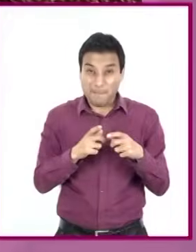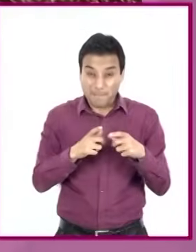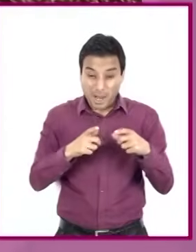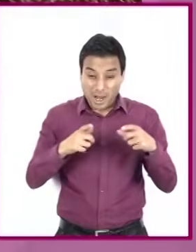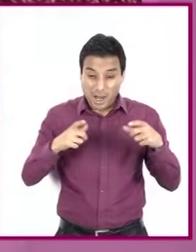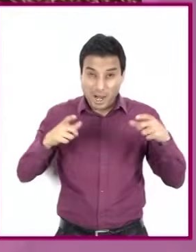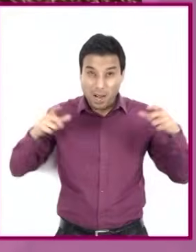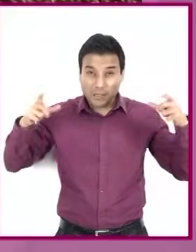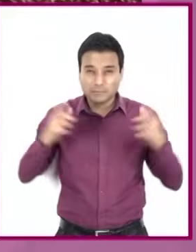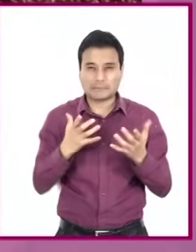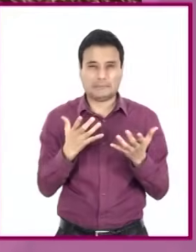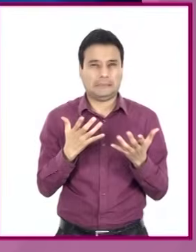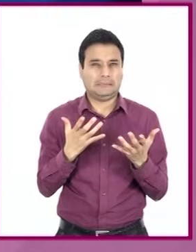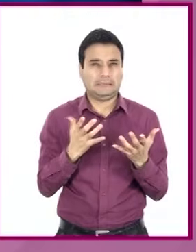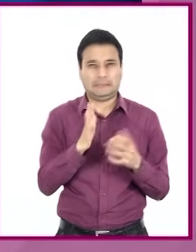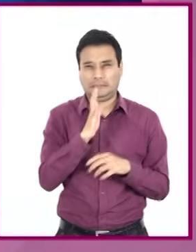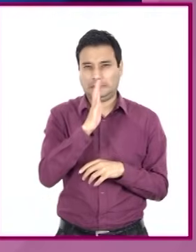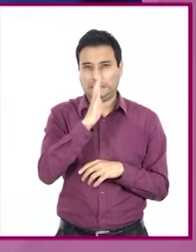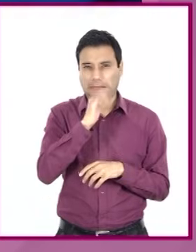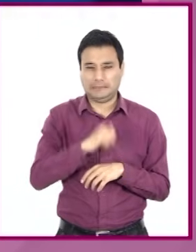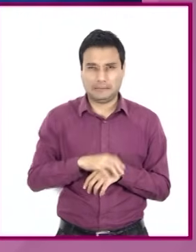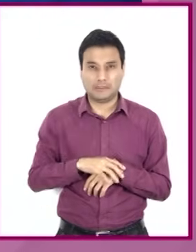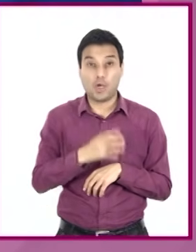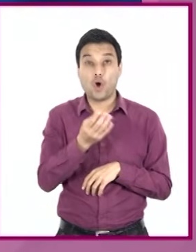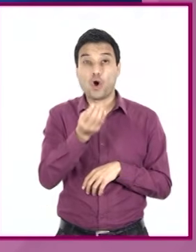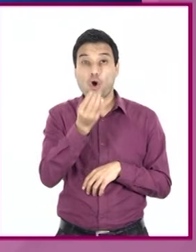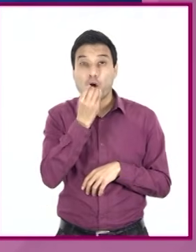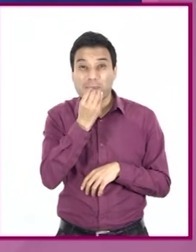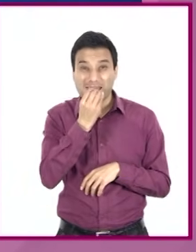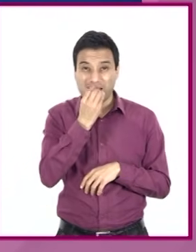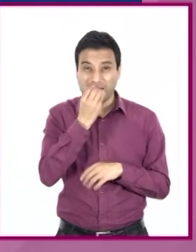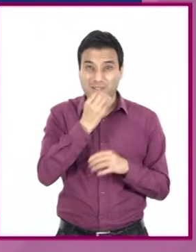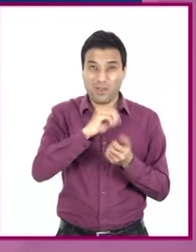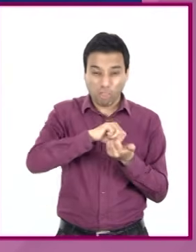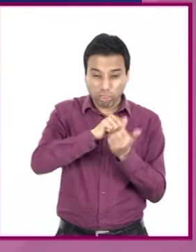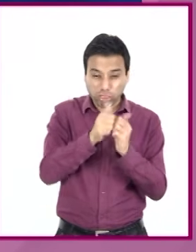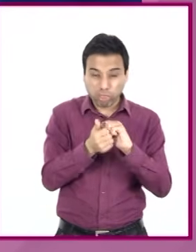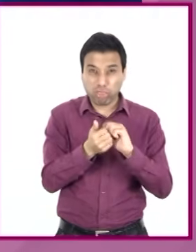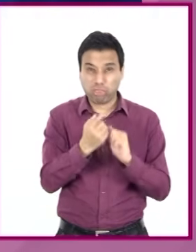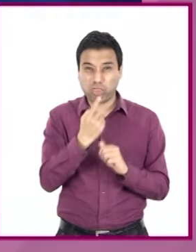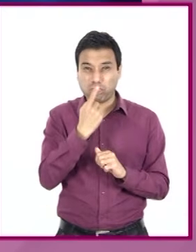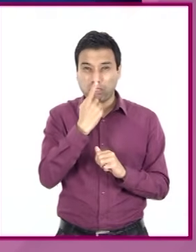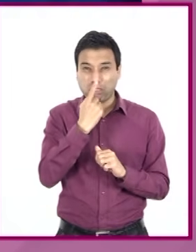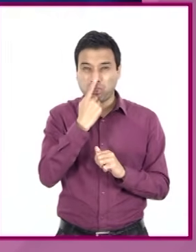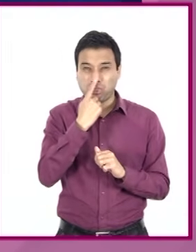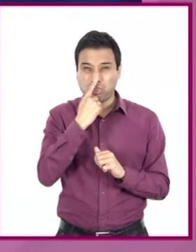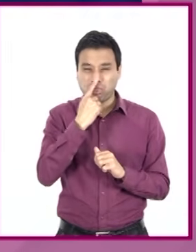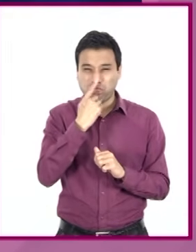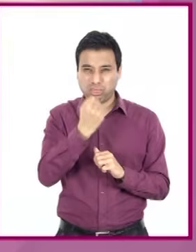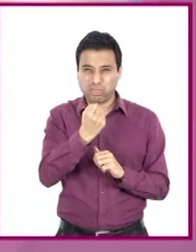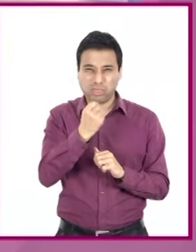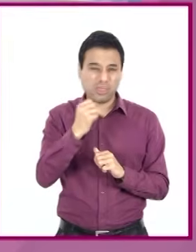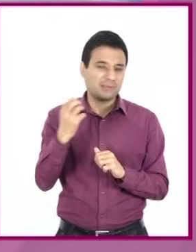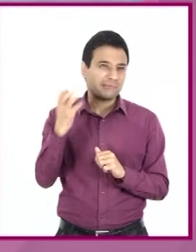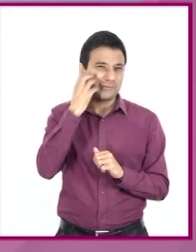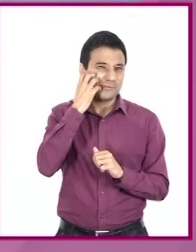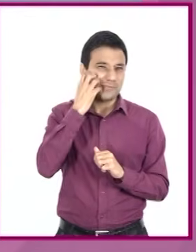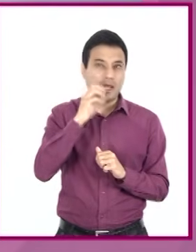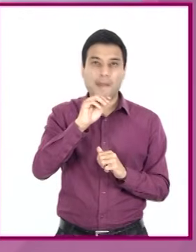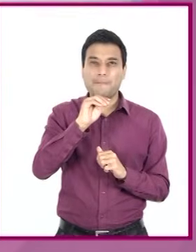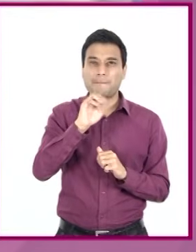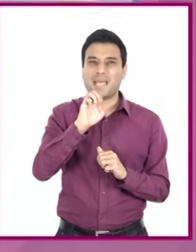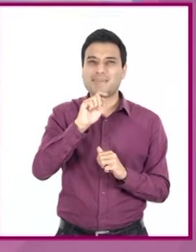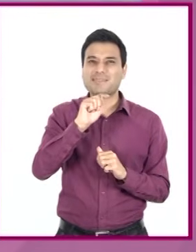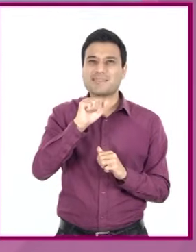descomposición de desechos orgánicos genera la emisión de metano, producto de la descomposición de materia orgánica,